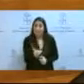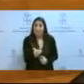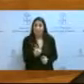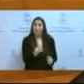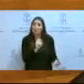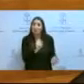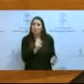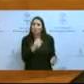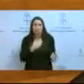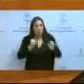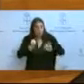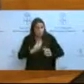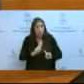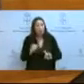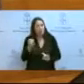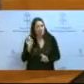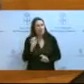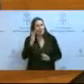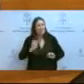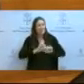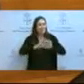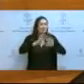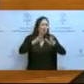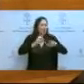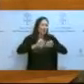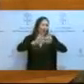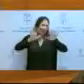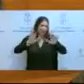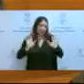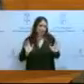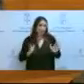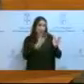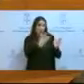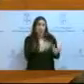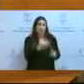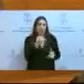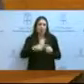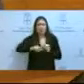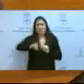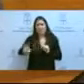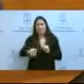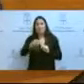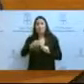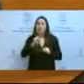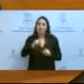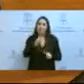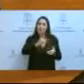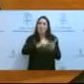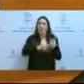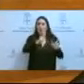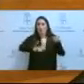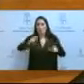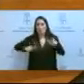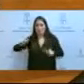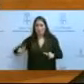tener estas ideas también meridianamente claras. Ha hablado usted de otras cosas, una del plan demográfico que presentaremos